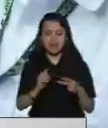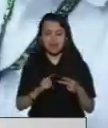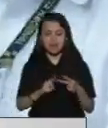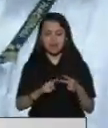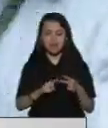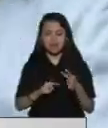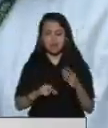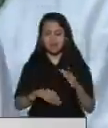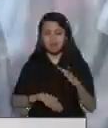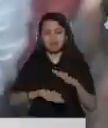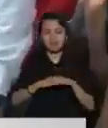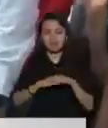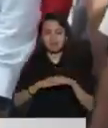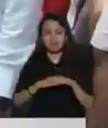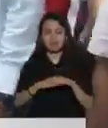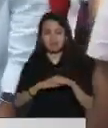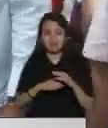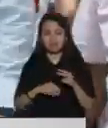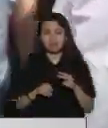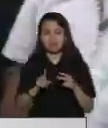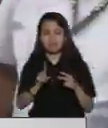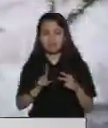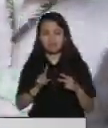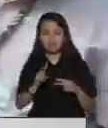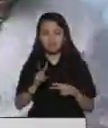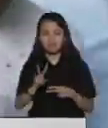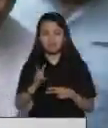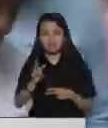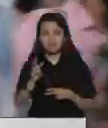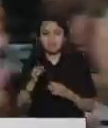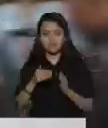141.929 votos. La diferencia fue de